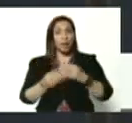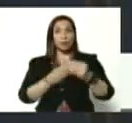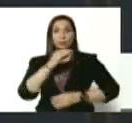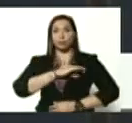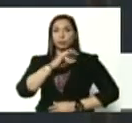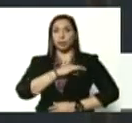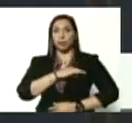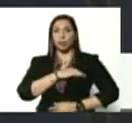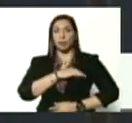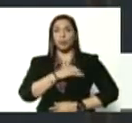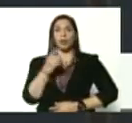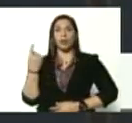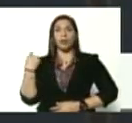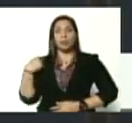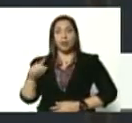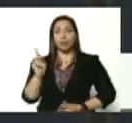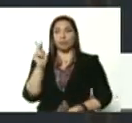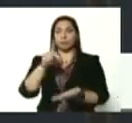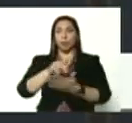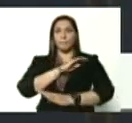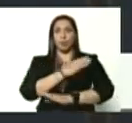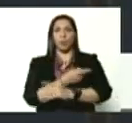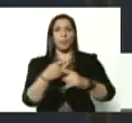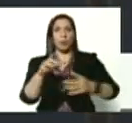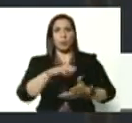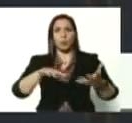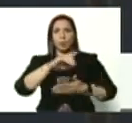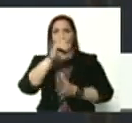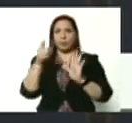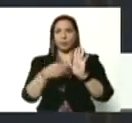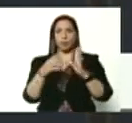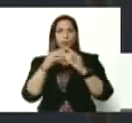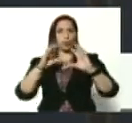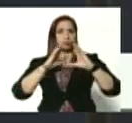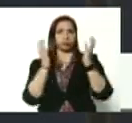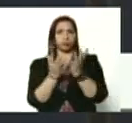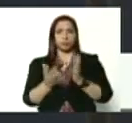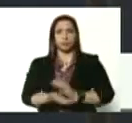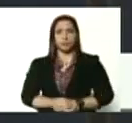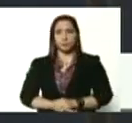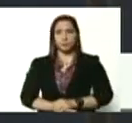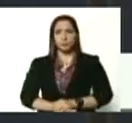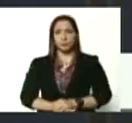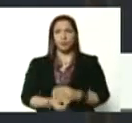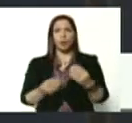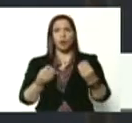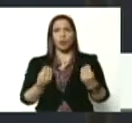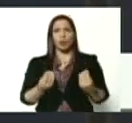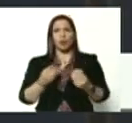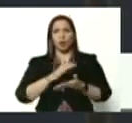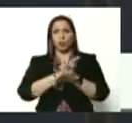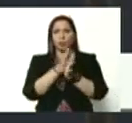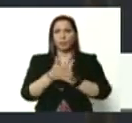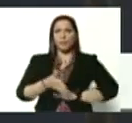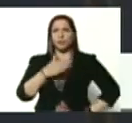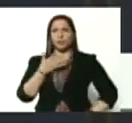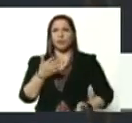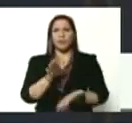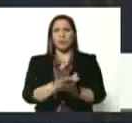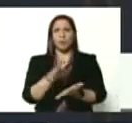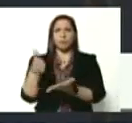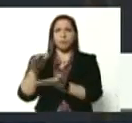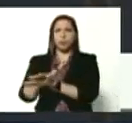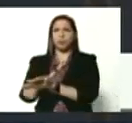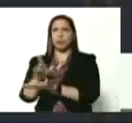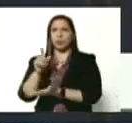si llegara a tomar el poder pero la crisis en general en todo el planeta con el agotamiento de la vida al mismo tiempo